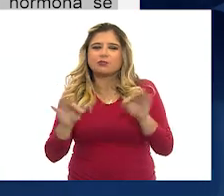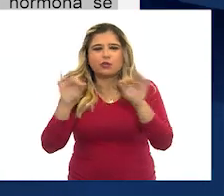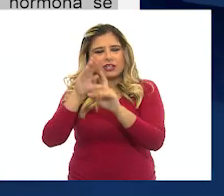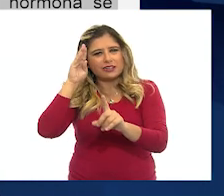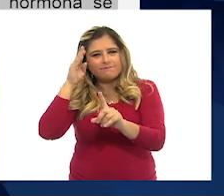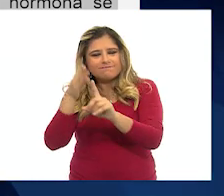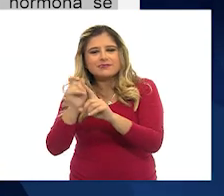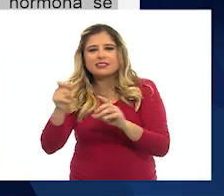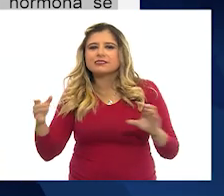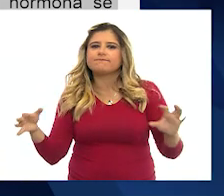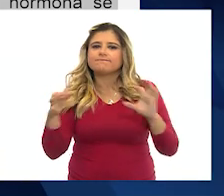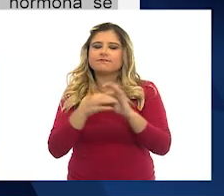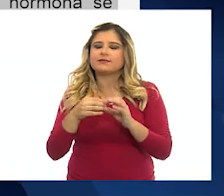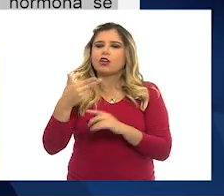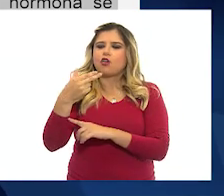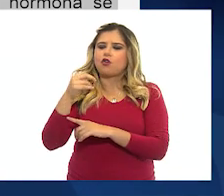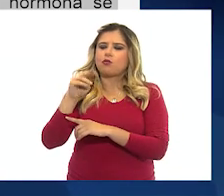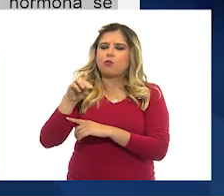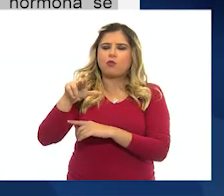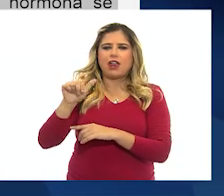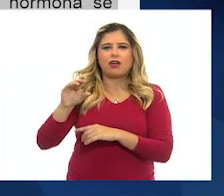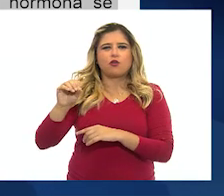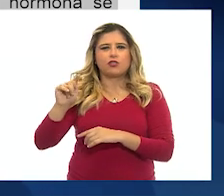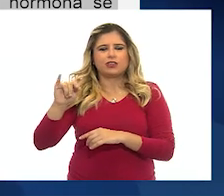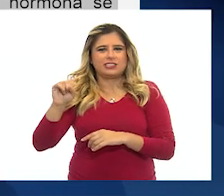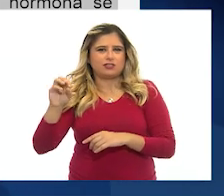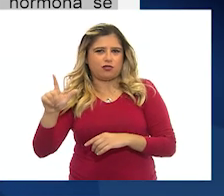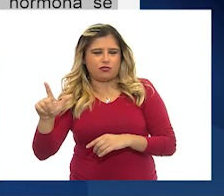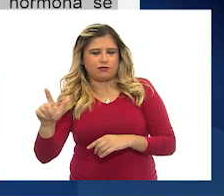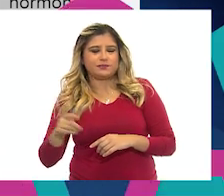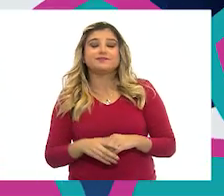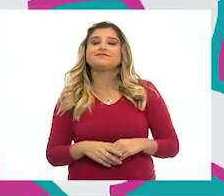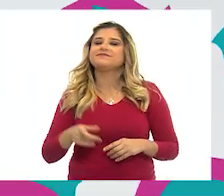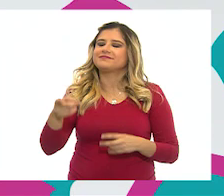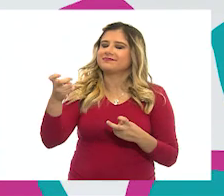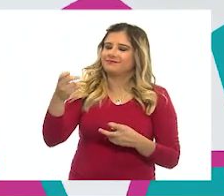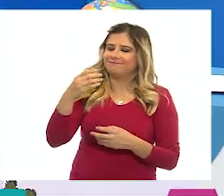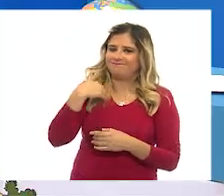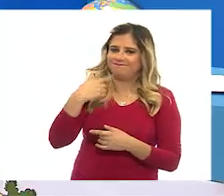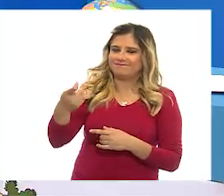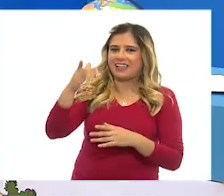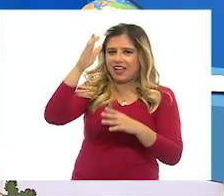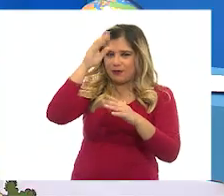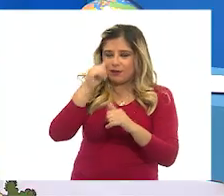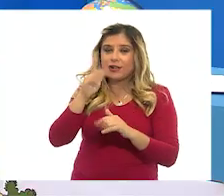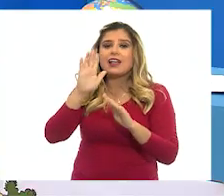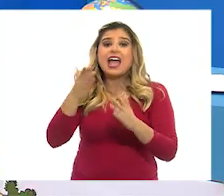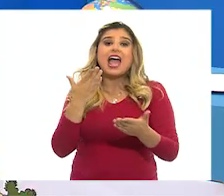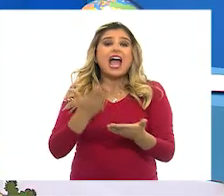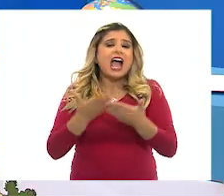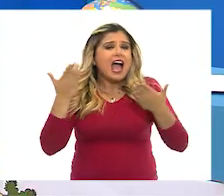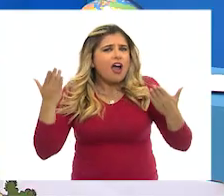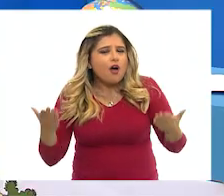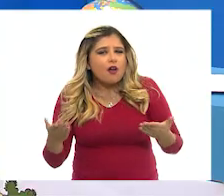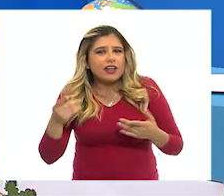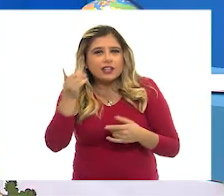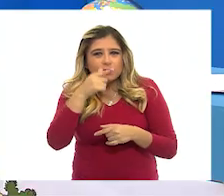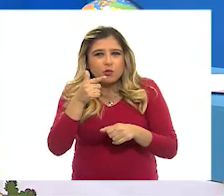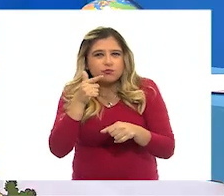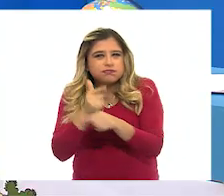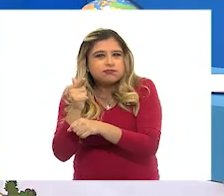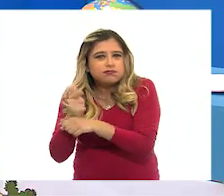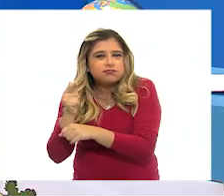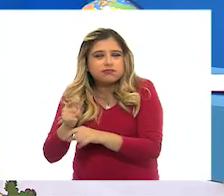está relacionada con la hormona cortisol. Así es, estoy de acuerdo contigo, María. Y ahora, ¿identificaste